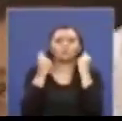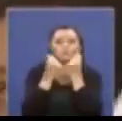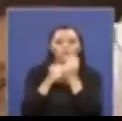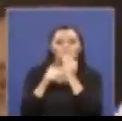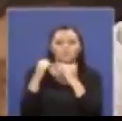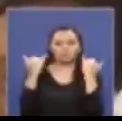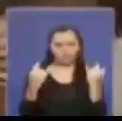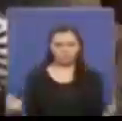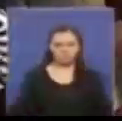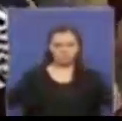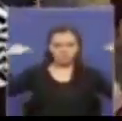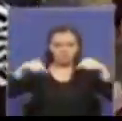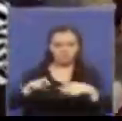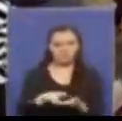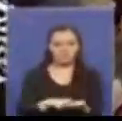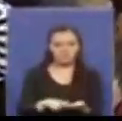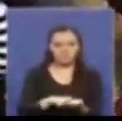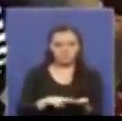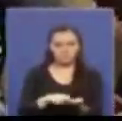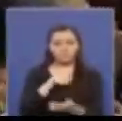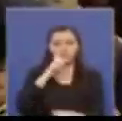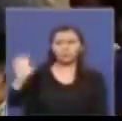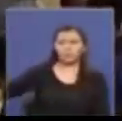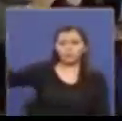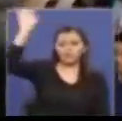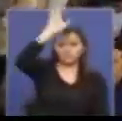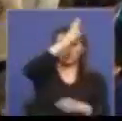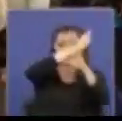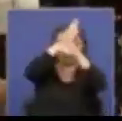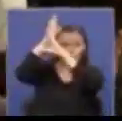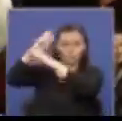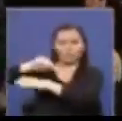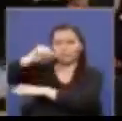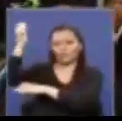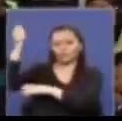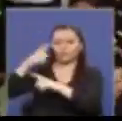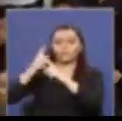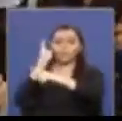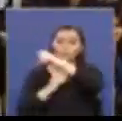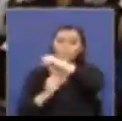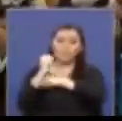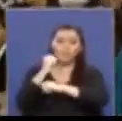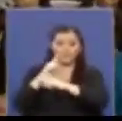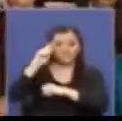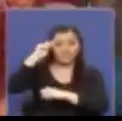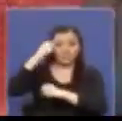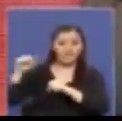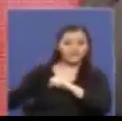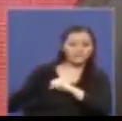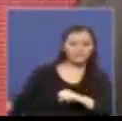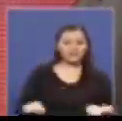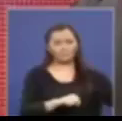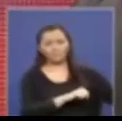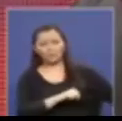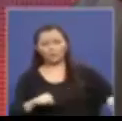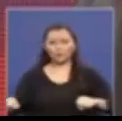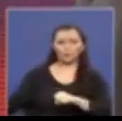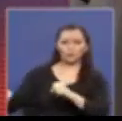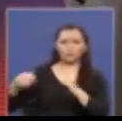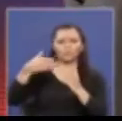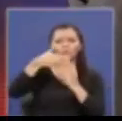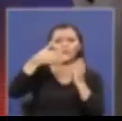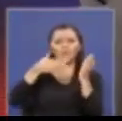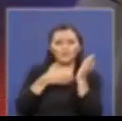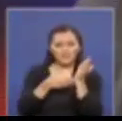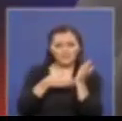gabinete itinerante en Tulcán. Le tocaba a otras provincias, pero así como hicimos el año pasado en Guayabamba, cuando ocurrió el terremoto, se